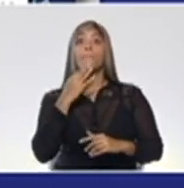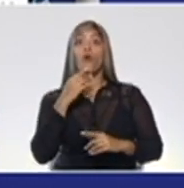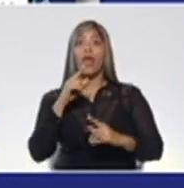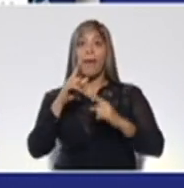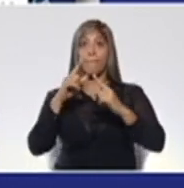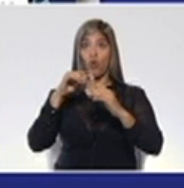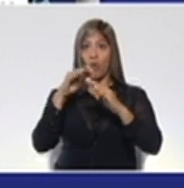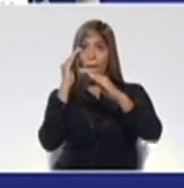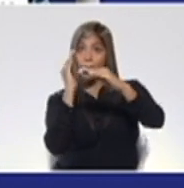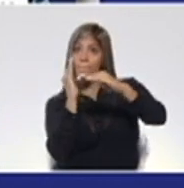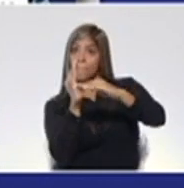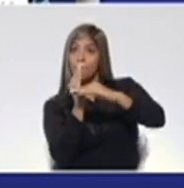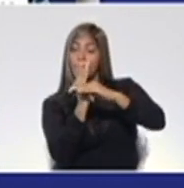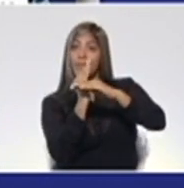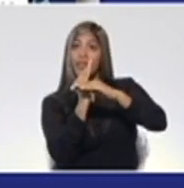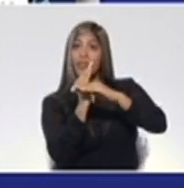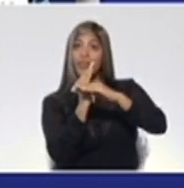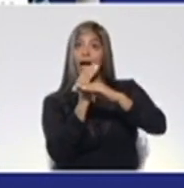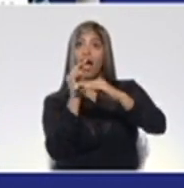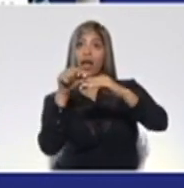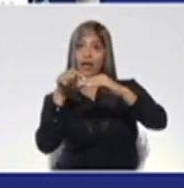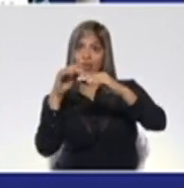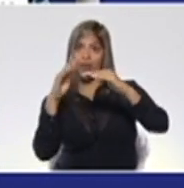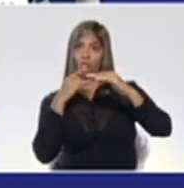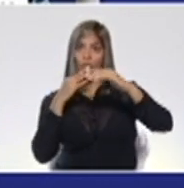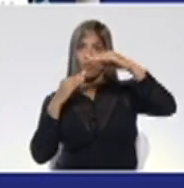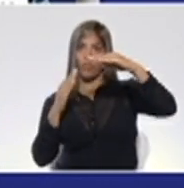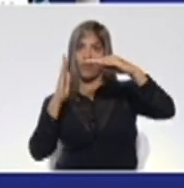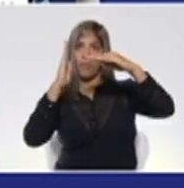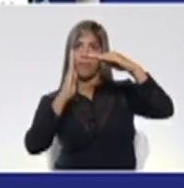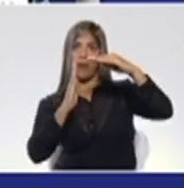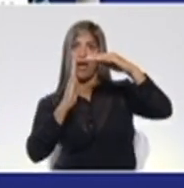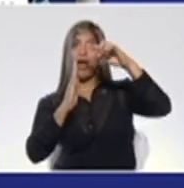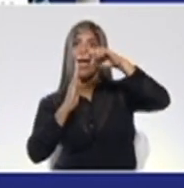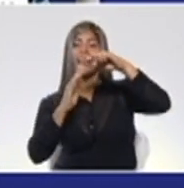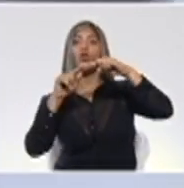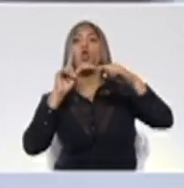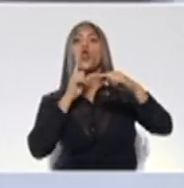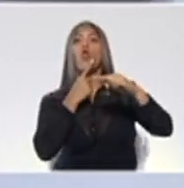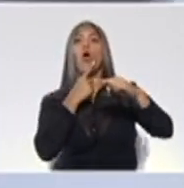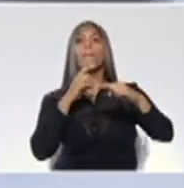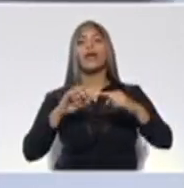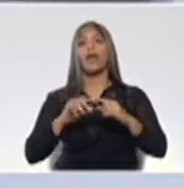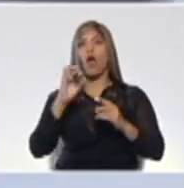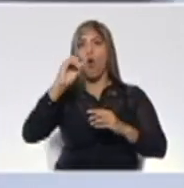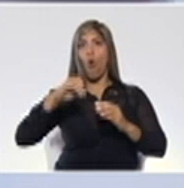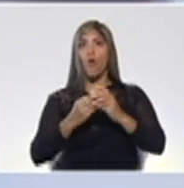de ambas rectas se denomina origen de coordenadas.